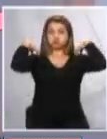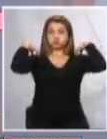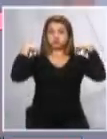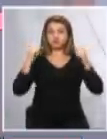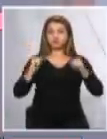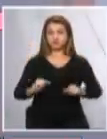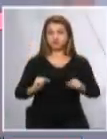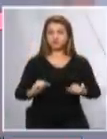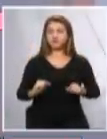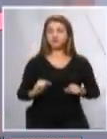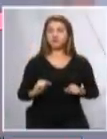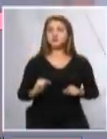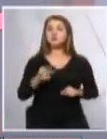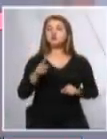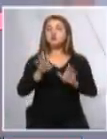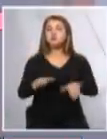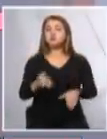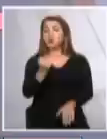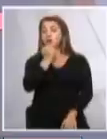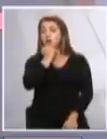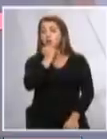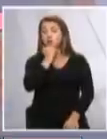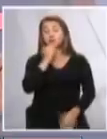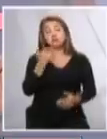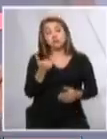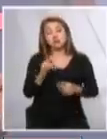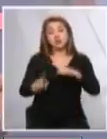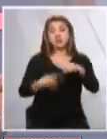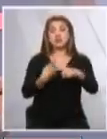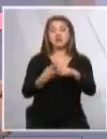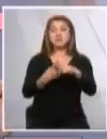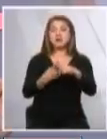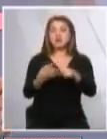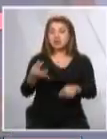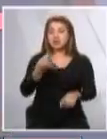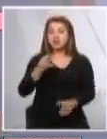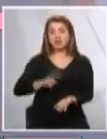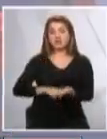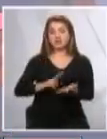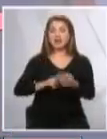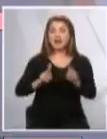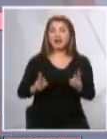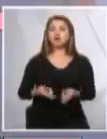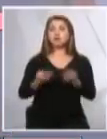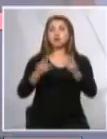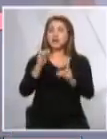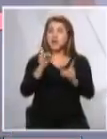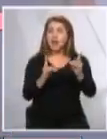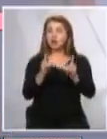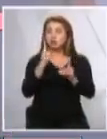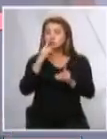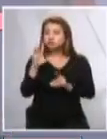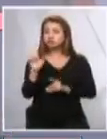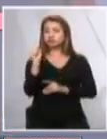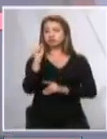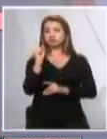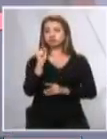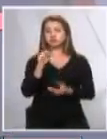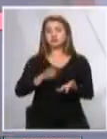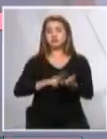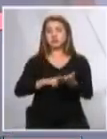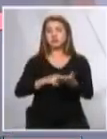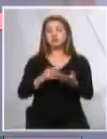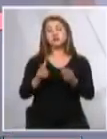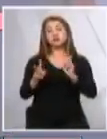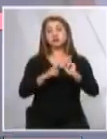de sus propios errores y que, vía la verdad, recupere en algo la credibilidad de poder salir de esta crisis. Felipe, ¿le das